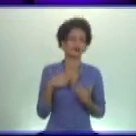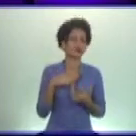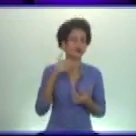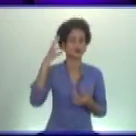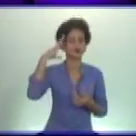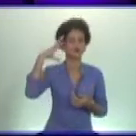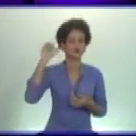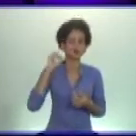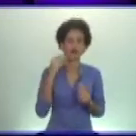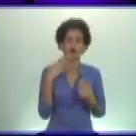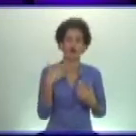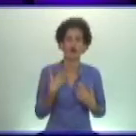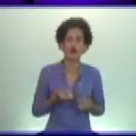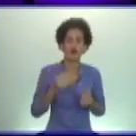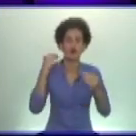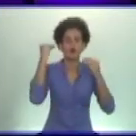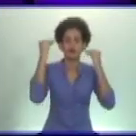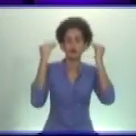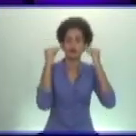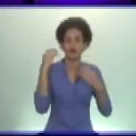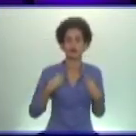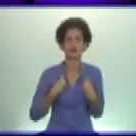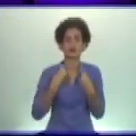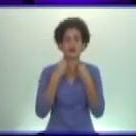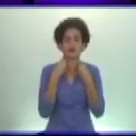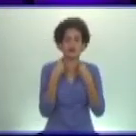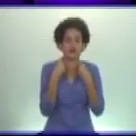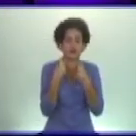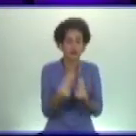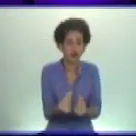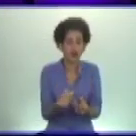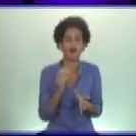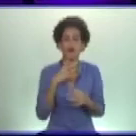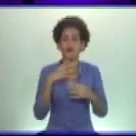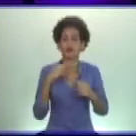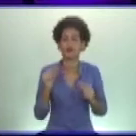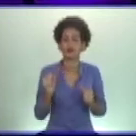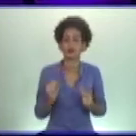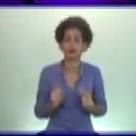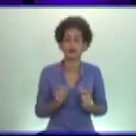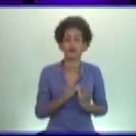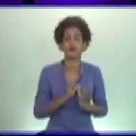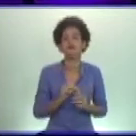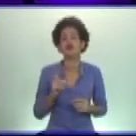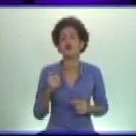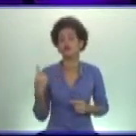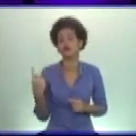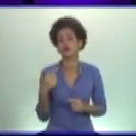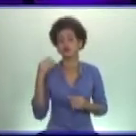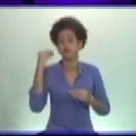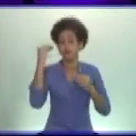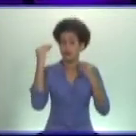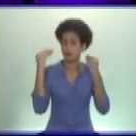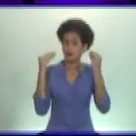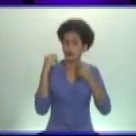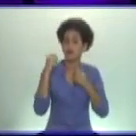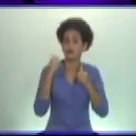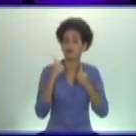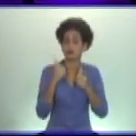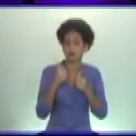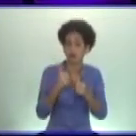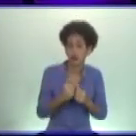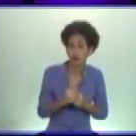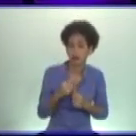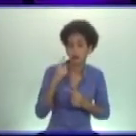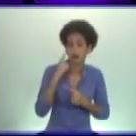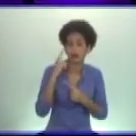cómo analizar cuando me dan las distintas posibilidades. No pueden apurarse, tienen que pensar bien, porque si no, por ejemplo, en este mismo